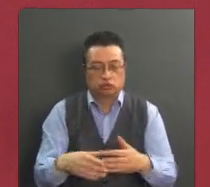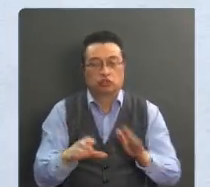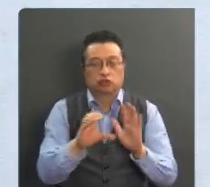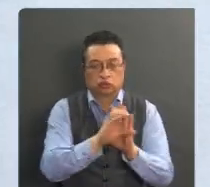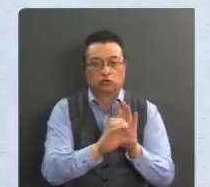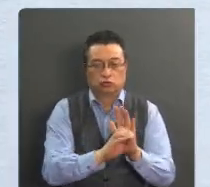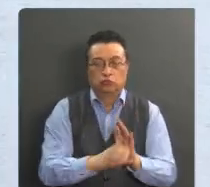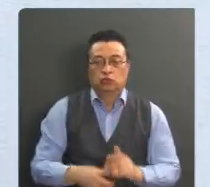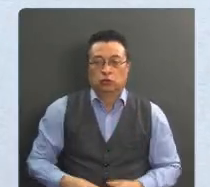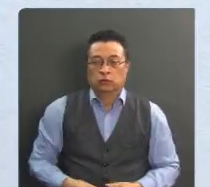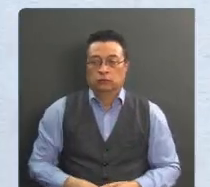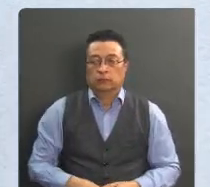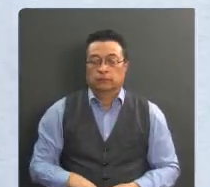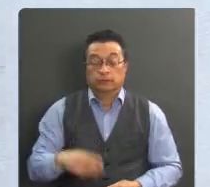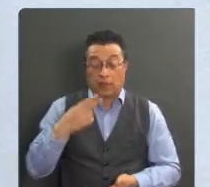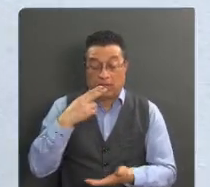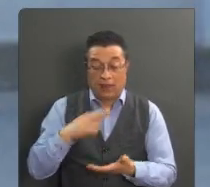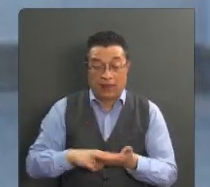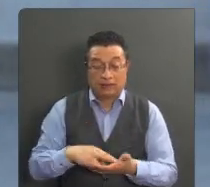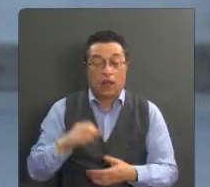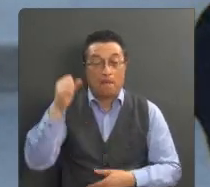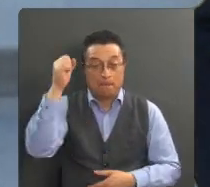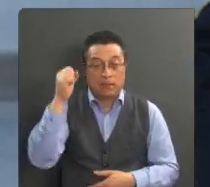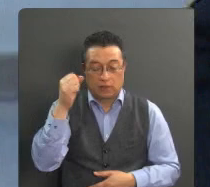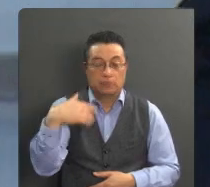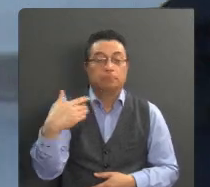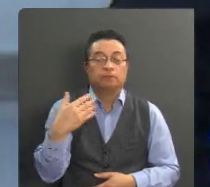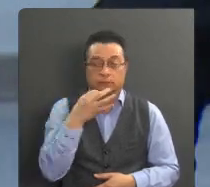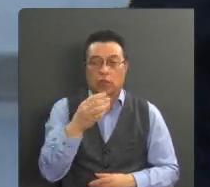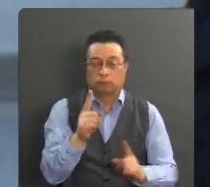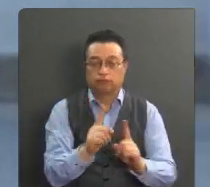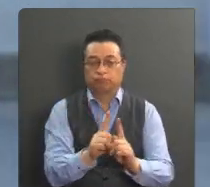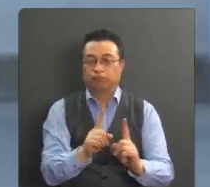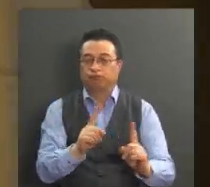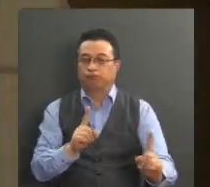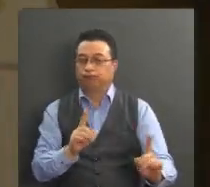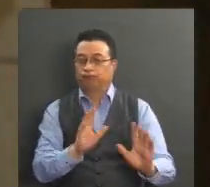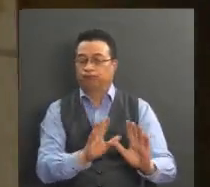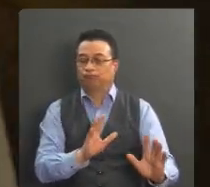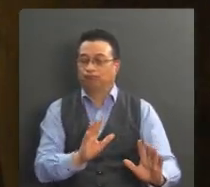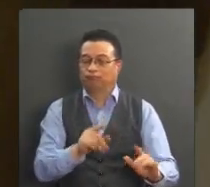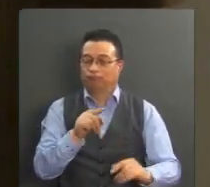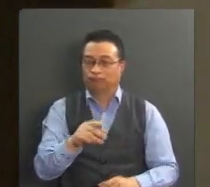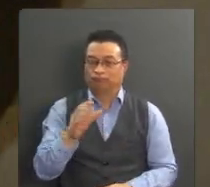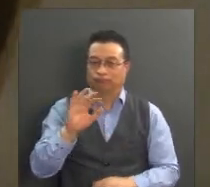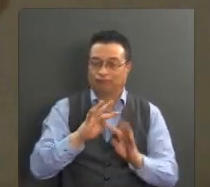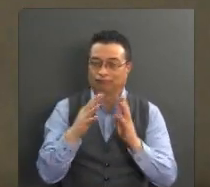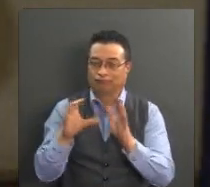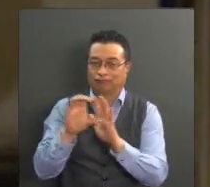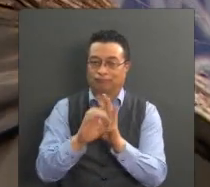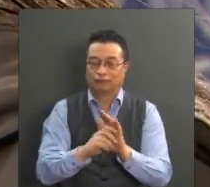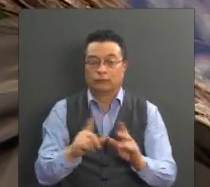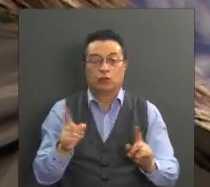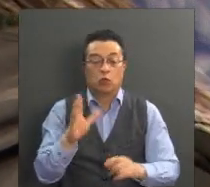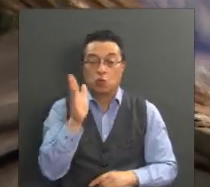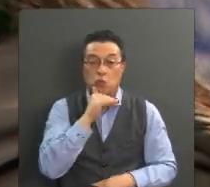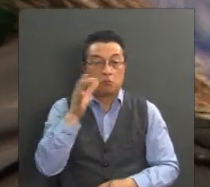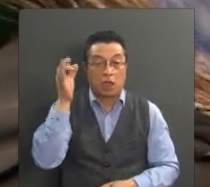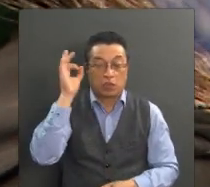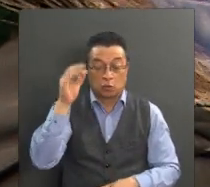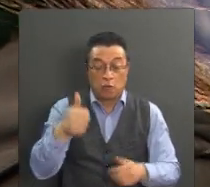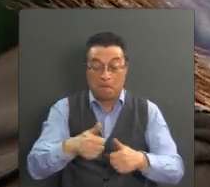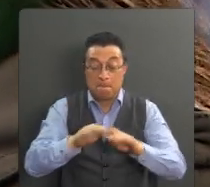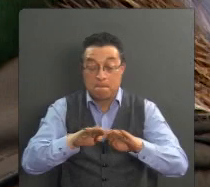constituyente. La carta de Piñera, eso sí, recuerda la distante relación que tuvo con la convención, no existiendo ninguna reunión con las mesas